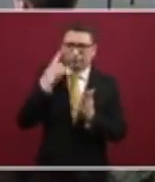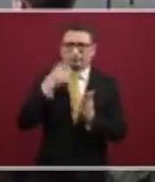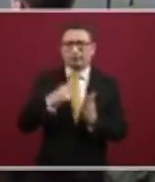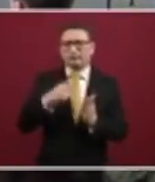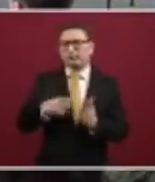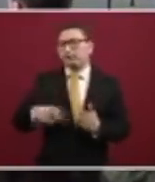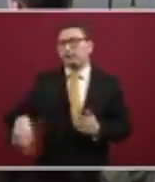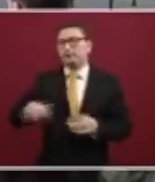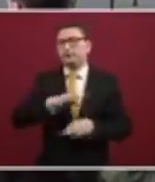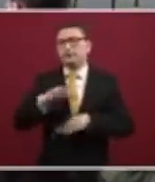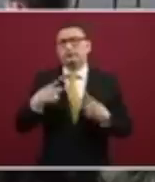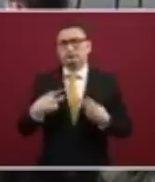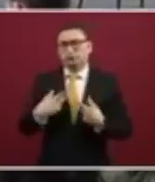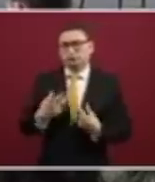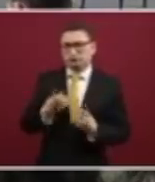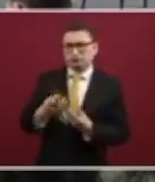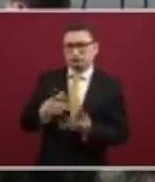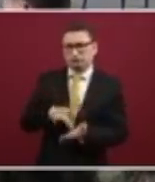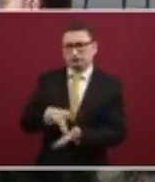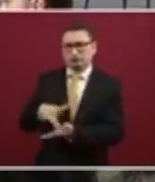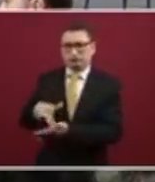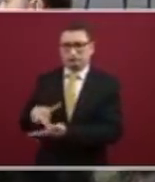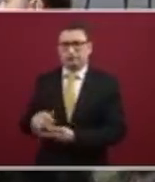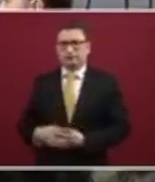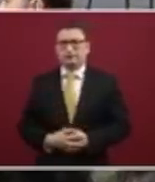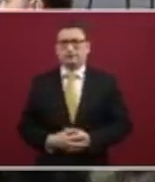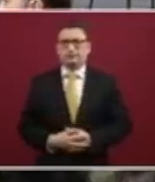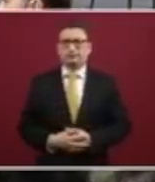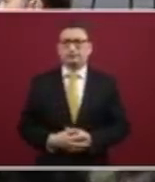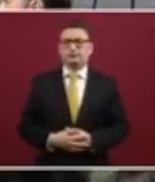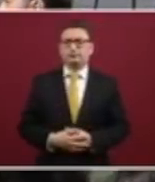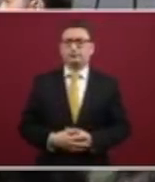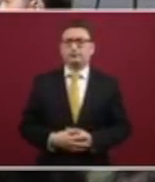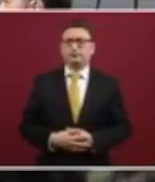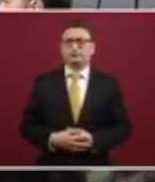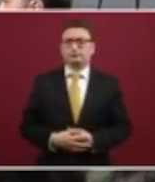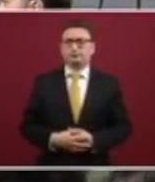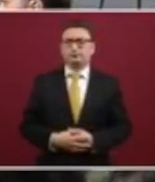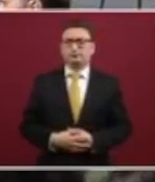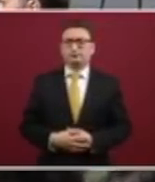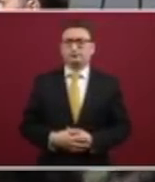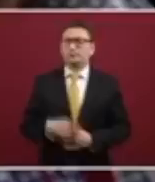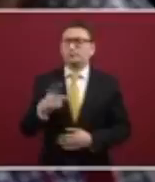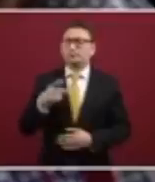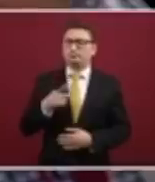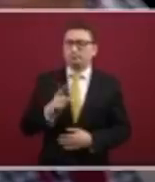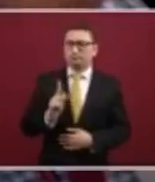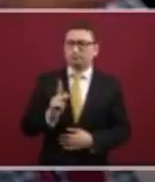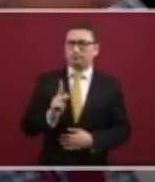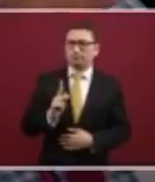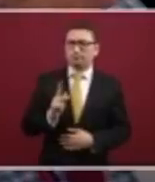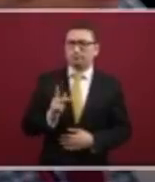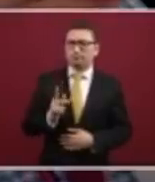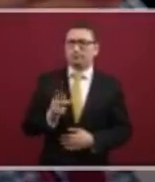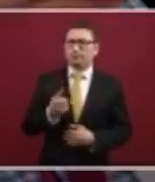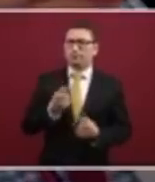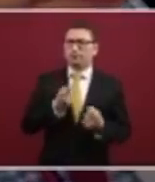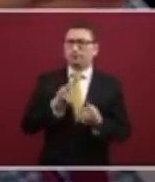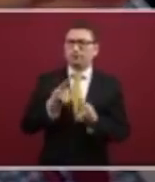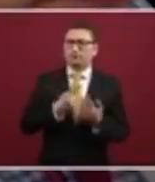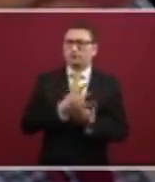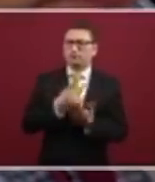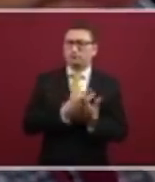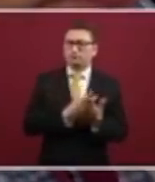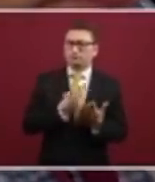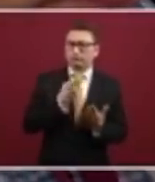Y eso es lo que estamos haciendo. Sin embargo, ¿ha habido alguna repercusión en algunos programas que se